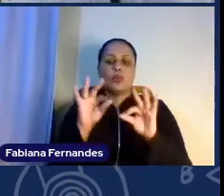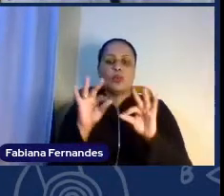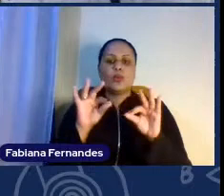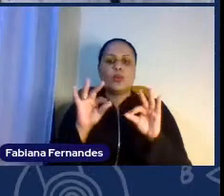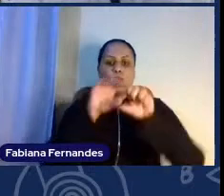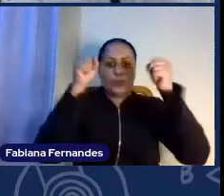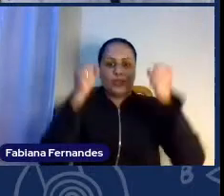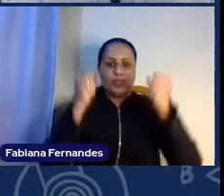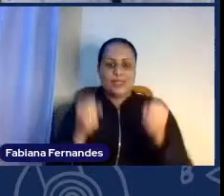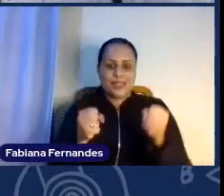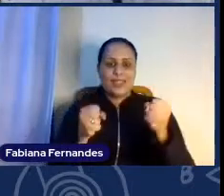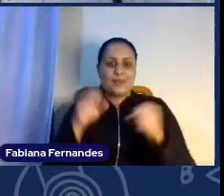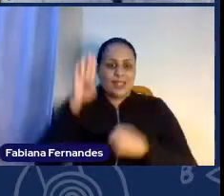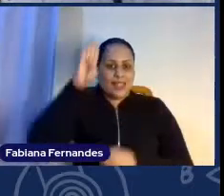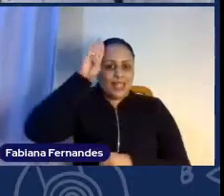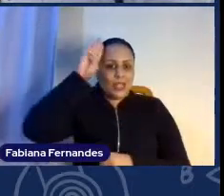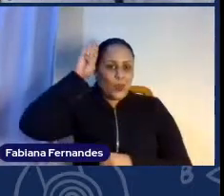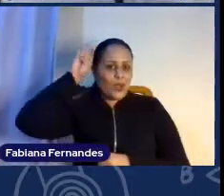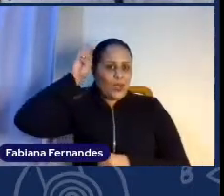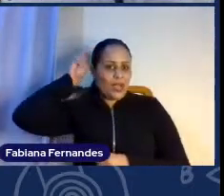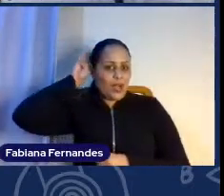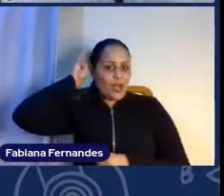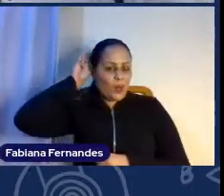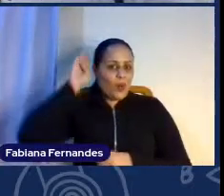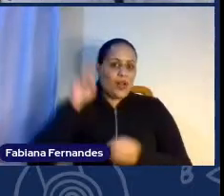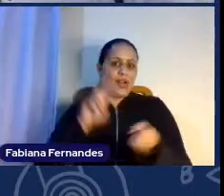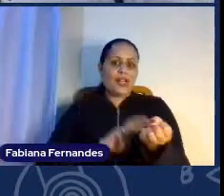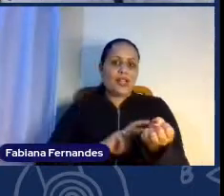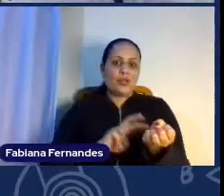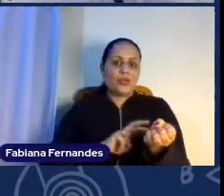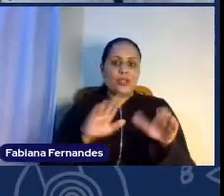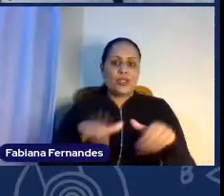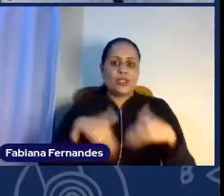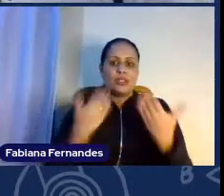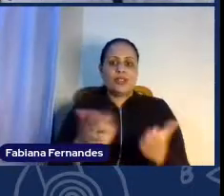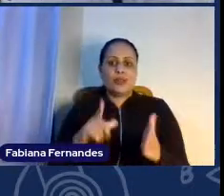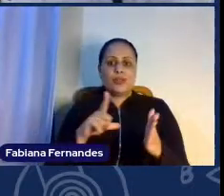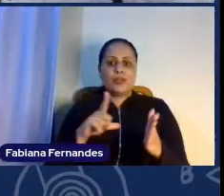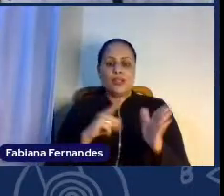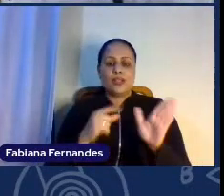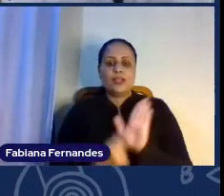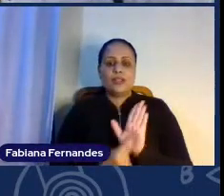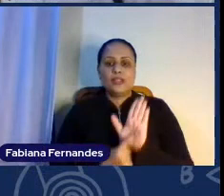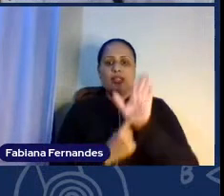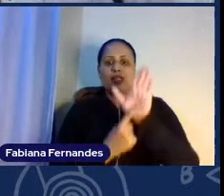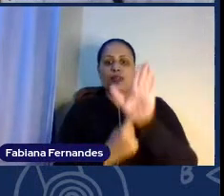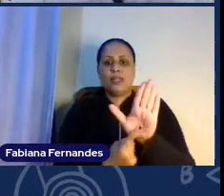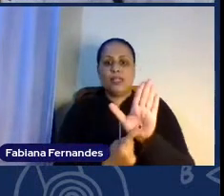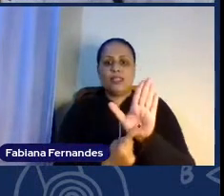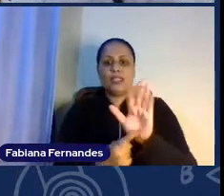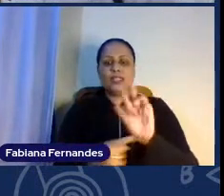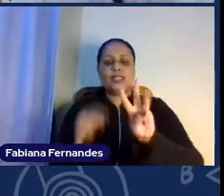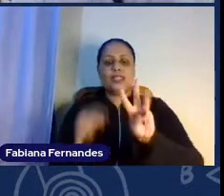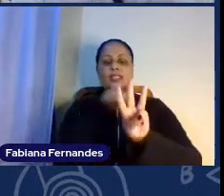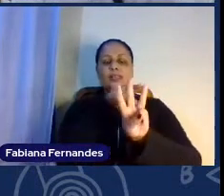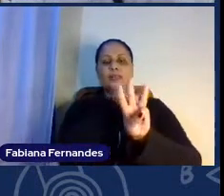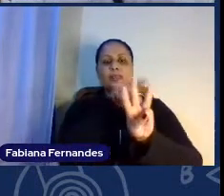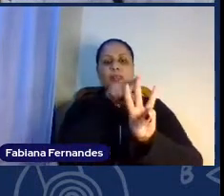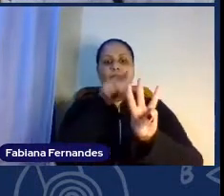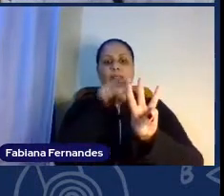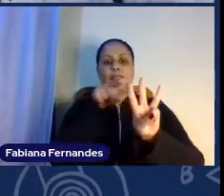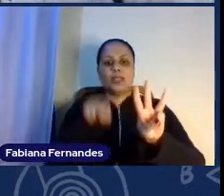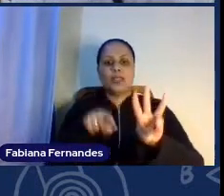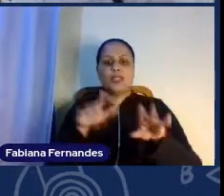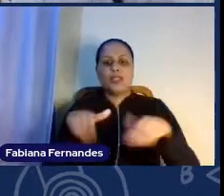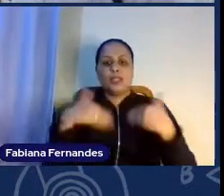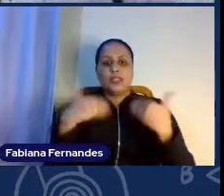nervioso. Durante el desarrollo se presentan 3 capas del individuo en desarrollo: el ectodermo, mesodermo